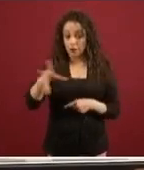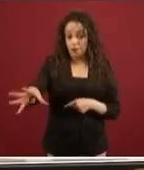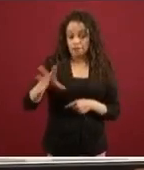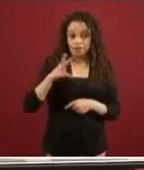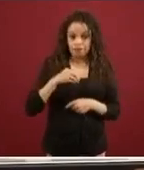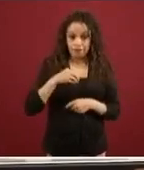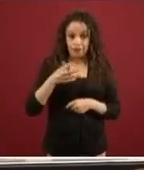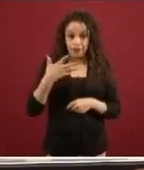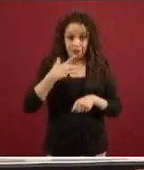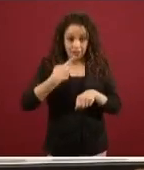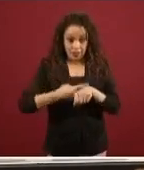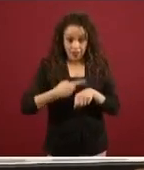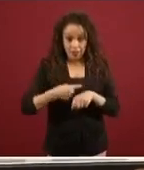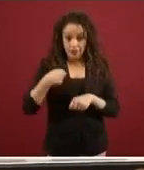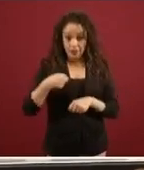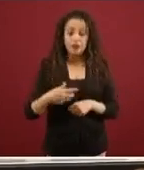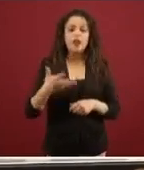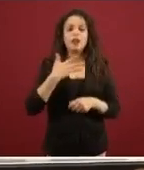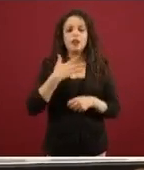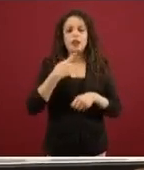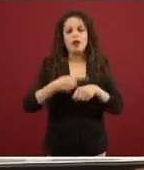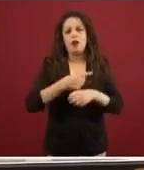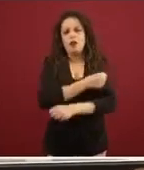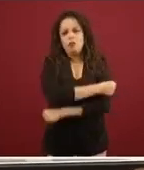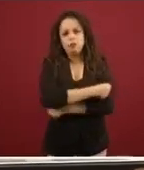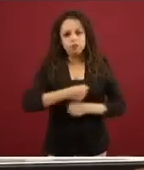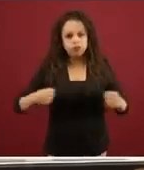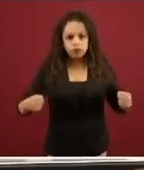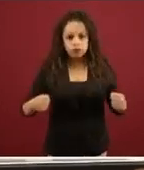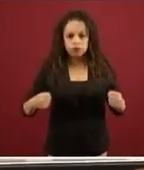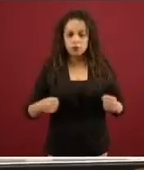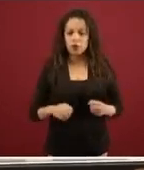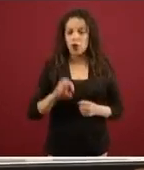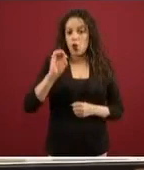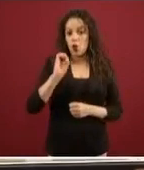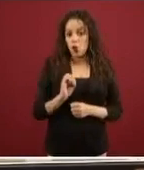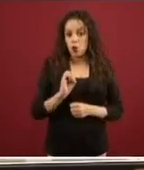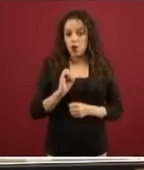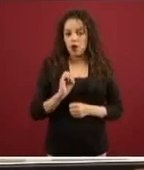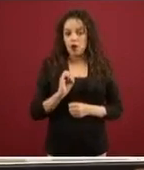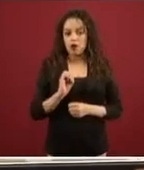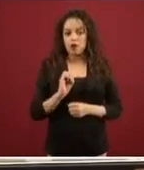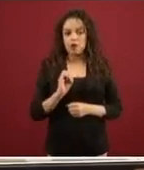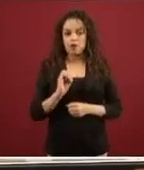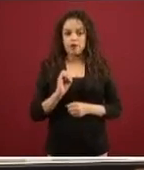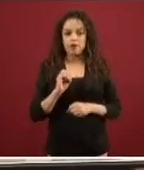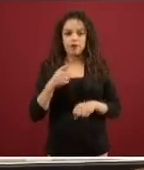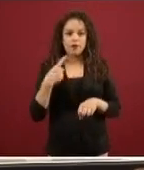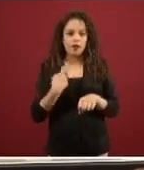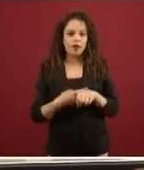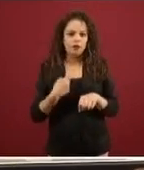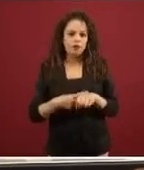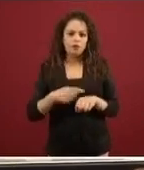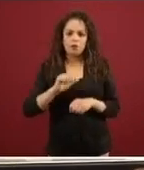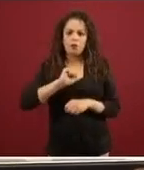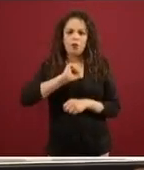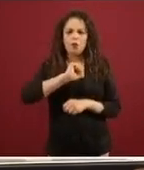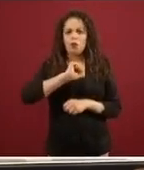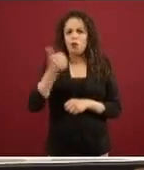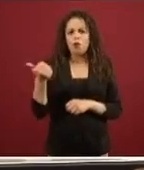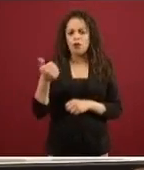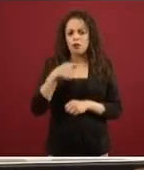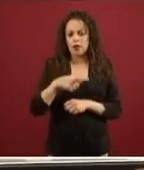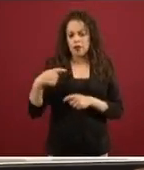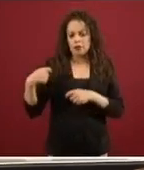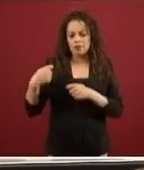partes de la población mexicana, ya sea obesidad o sobrepeso, o bien tiene alguna enfermedad crónica, o bien tiene antecedentes